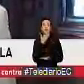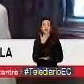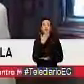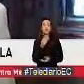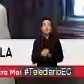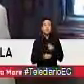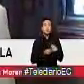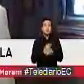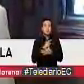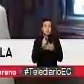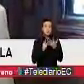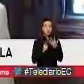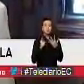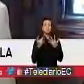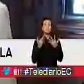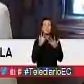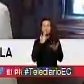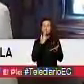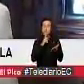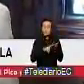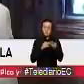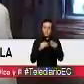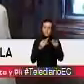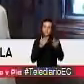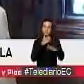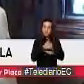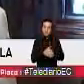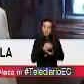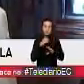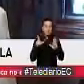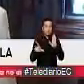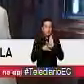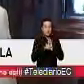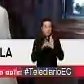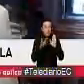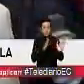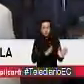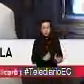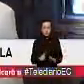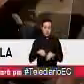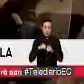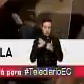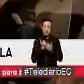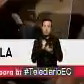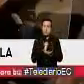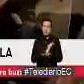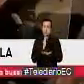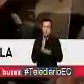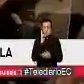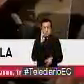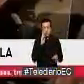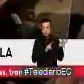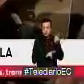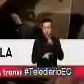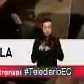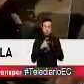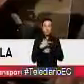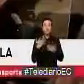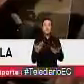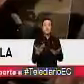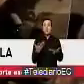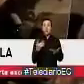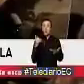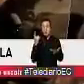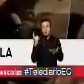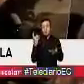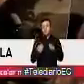inmunidad, llegará la comunicación respectiva y aquí se procederá de acuerdo con la ley orgánica de la función legislativa. En análisis también está el cuestionamiento de si se